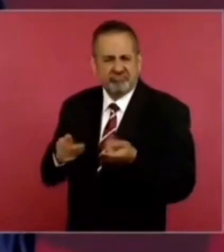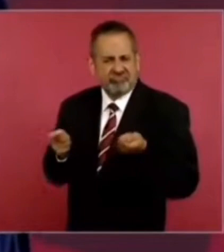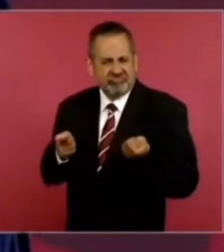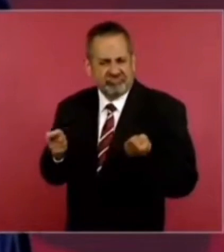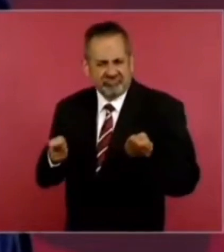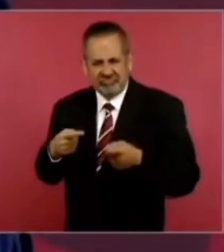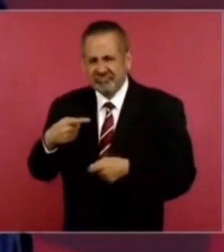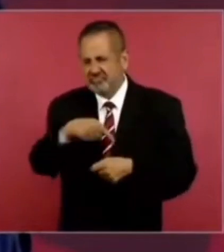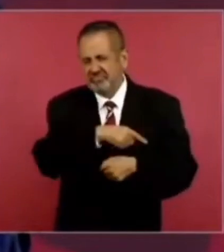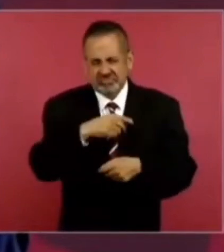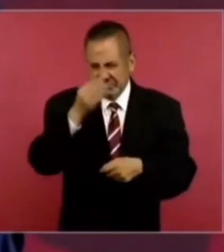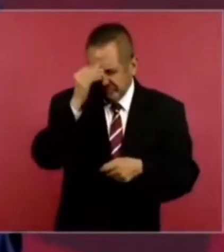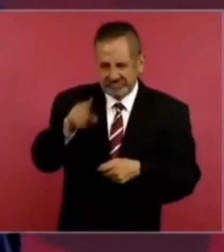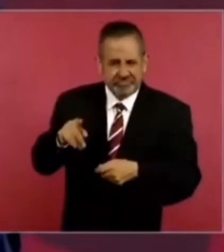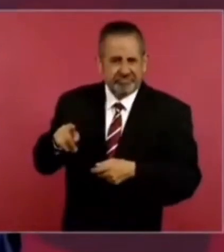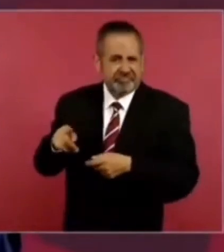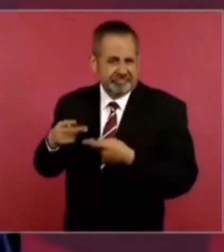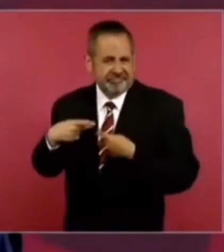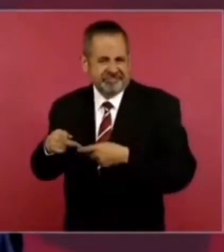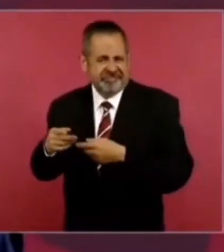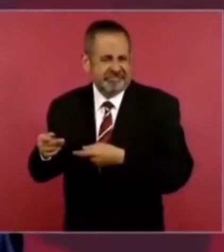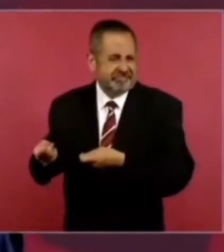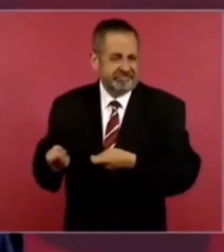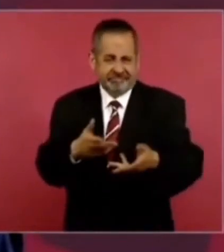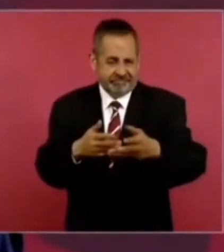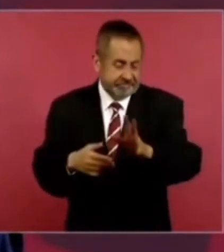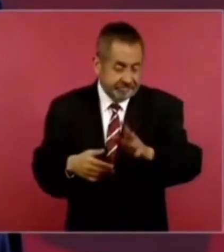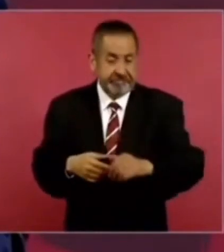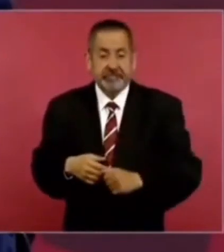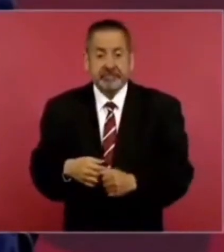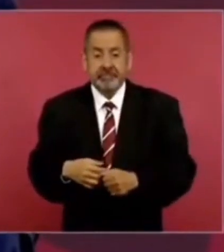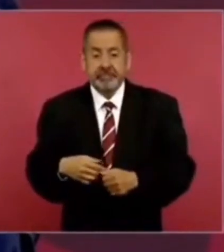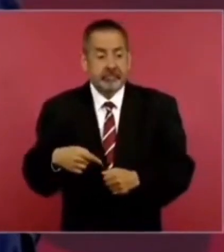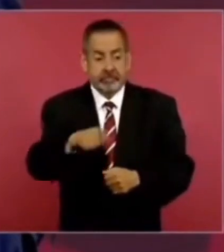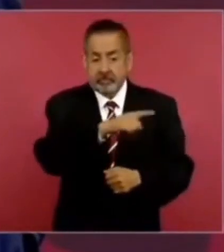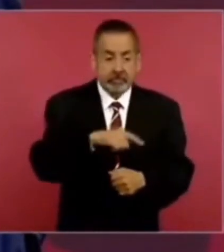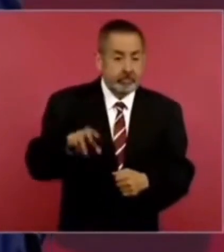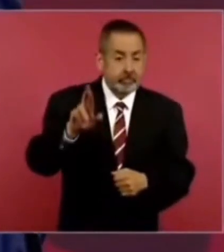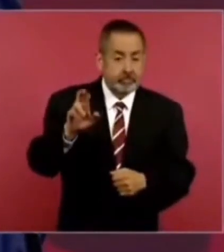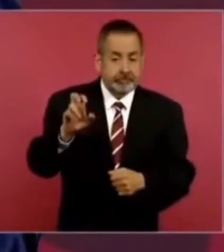estos traficantes de personas, es una red,